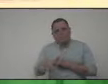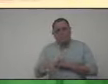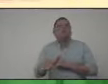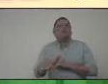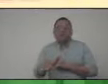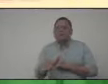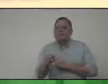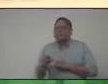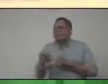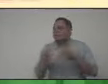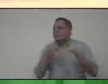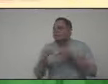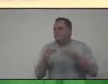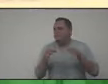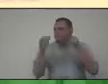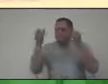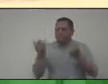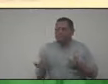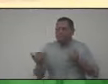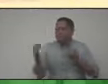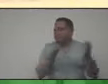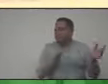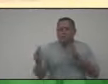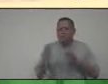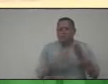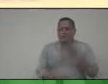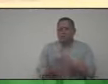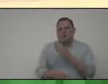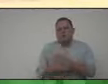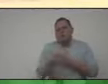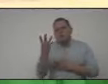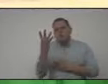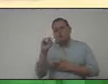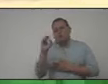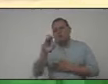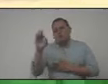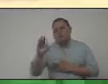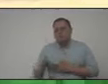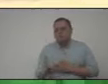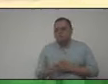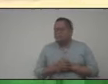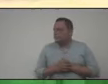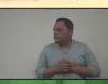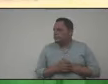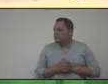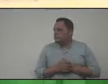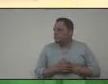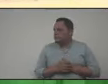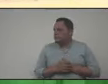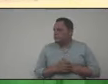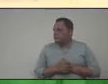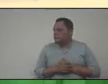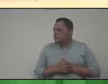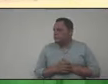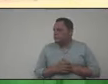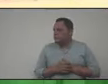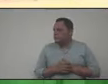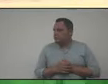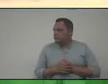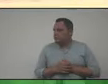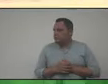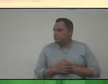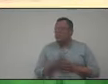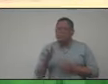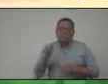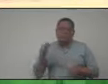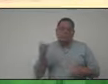como lo explicaba, y hoy estamos aún todavía con un 40% represados. Entonces, estamos haciendo pues un